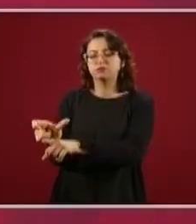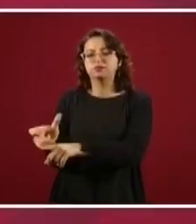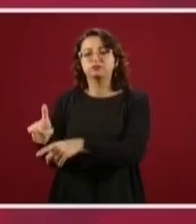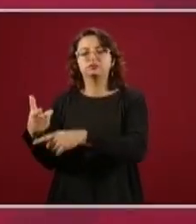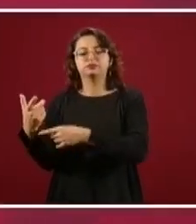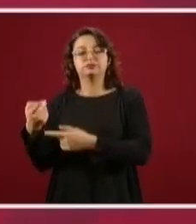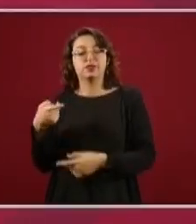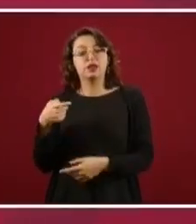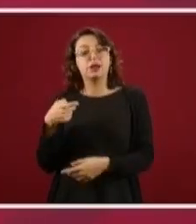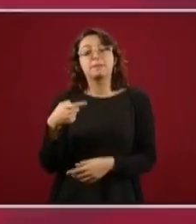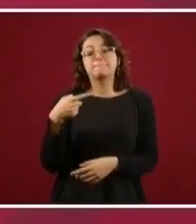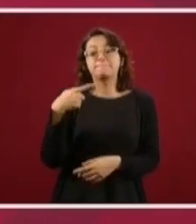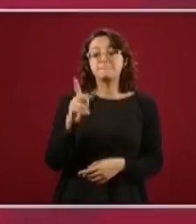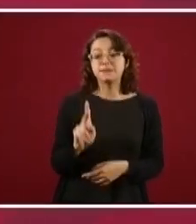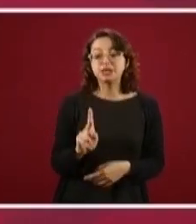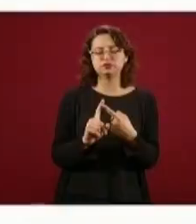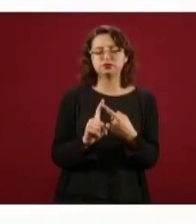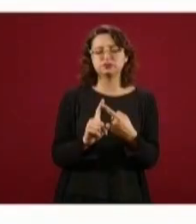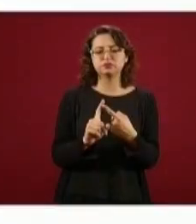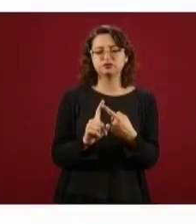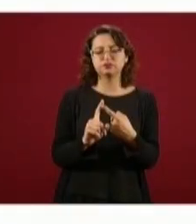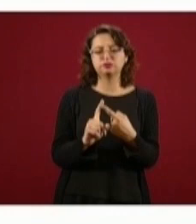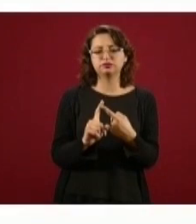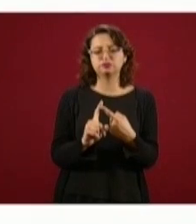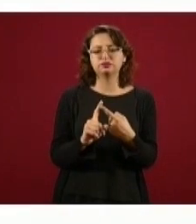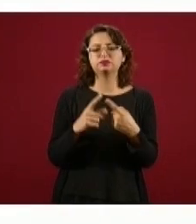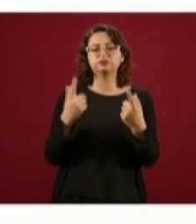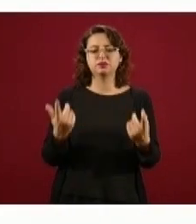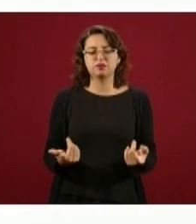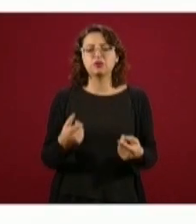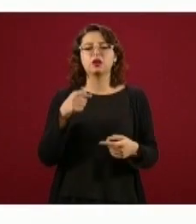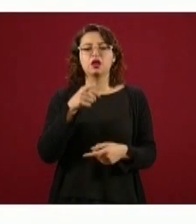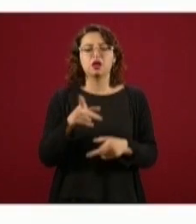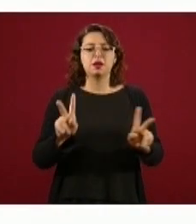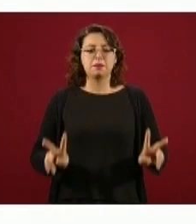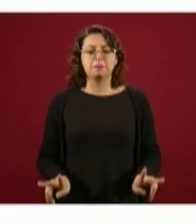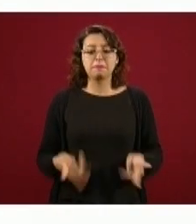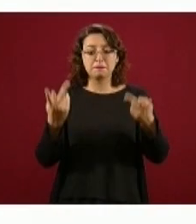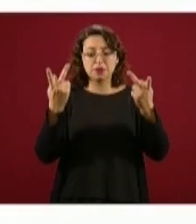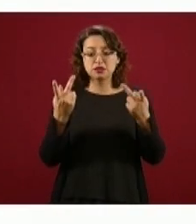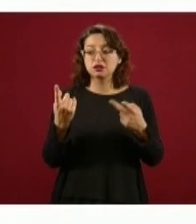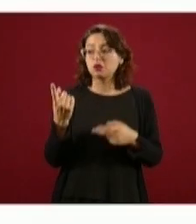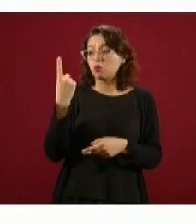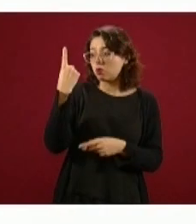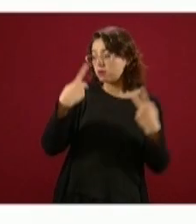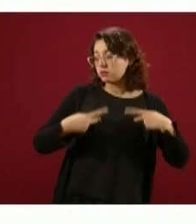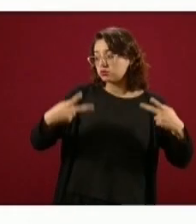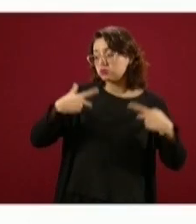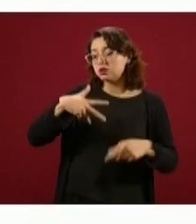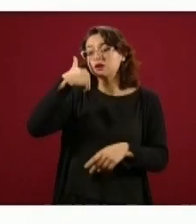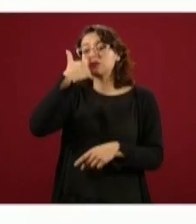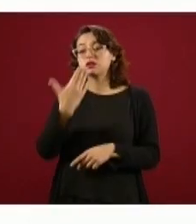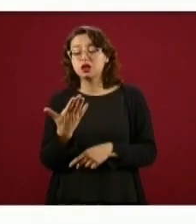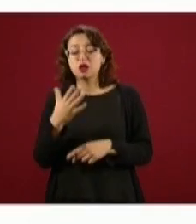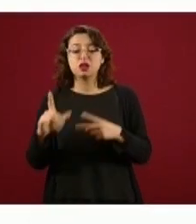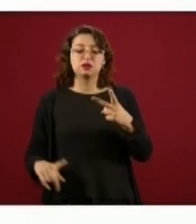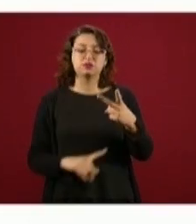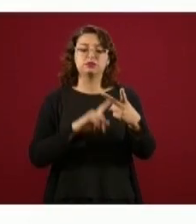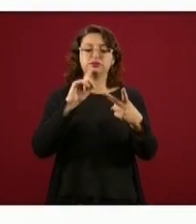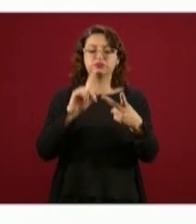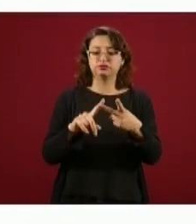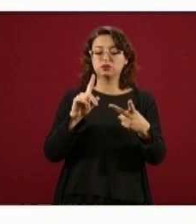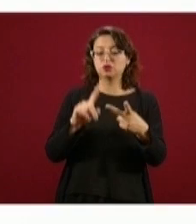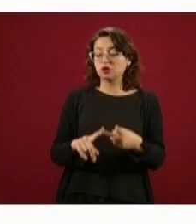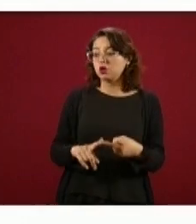aeronave una vez en méxico son buscar un comprador único a la venta en copropiedad o la renta de este